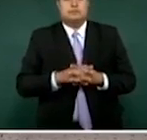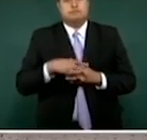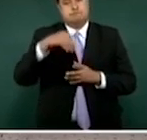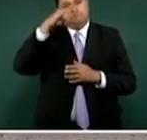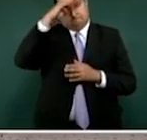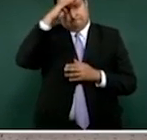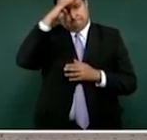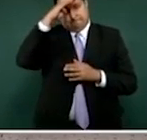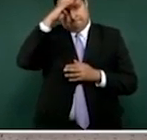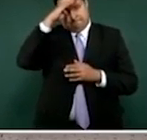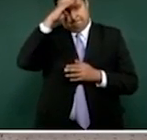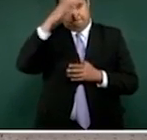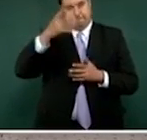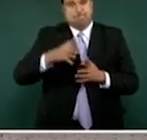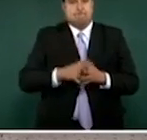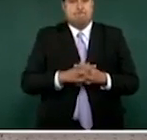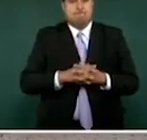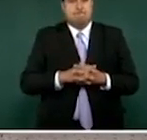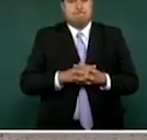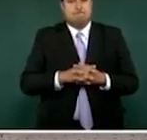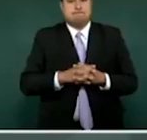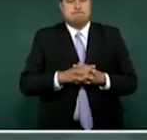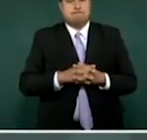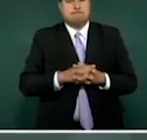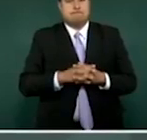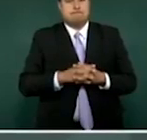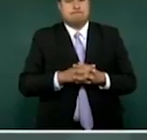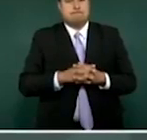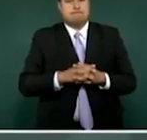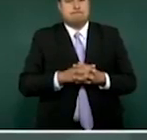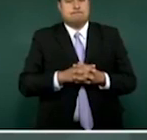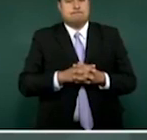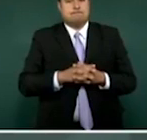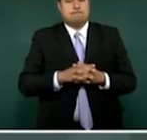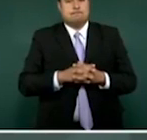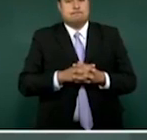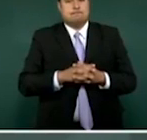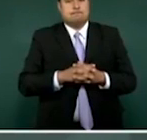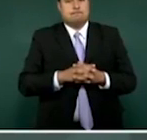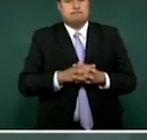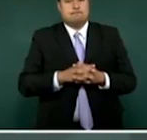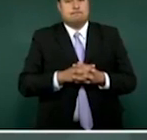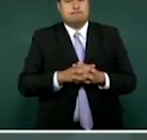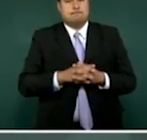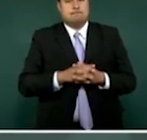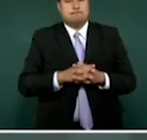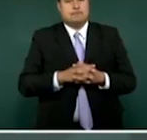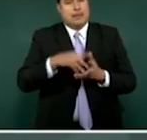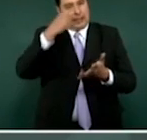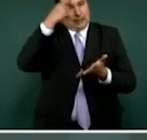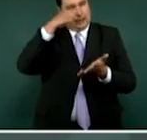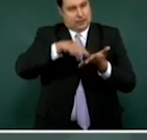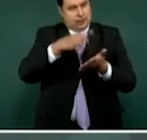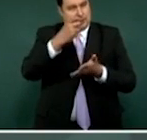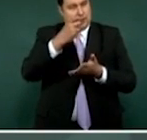pensar, yo creo que eso fue lo que produjo la